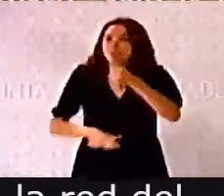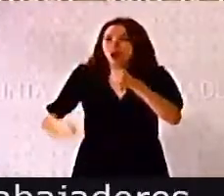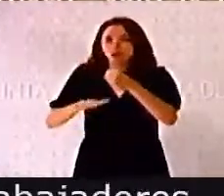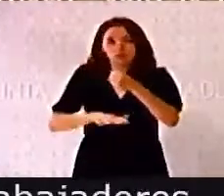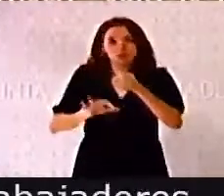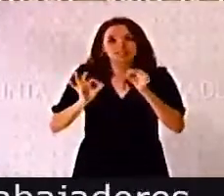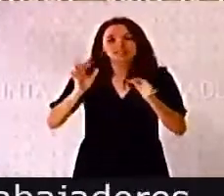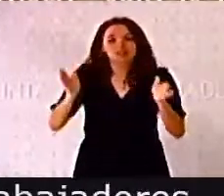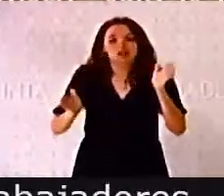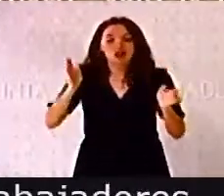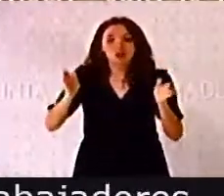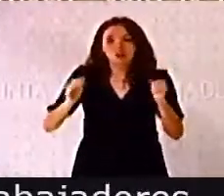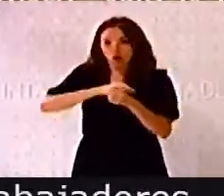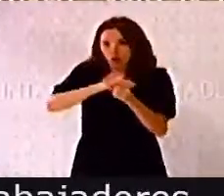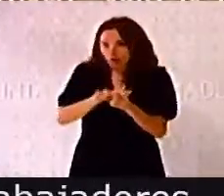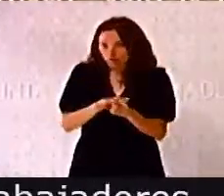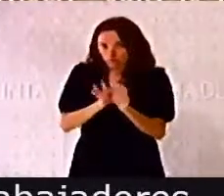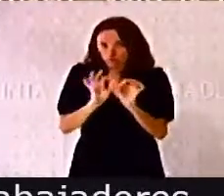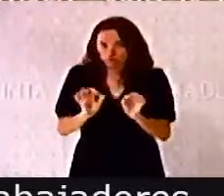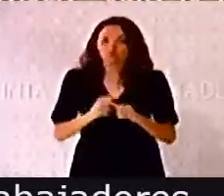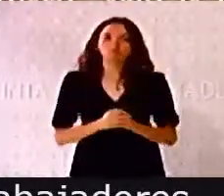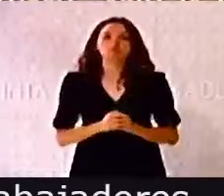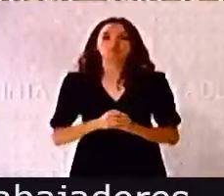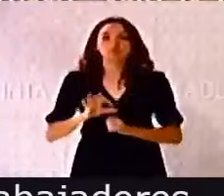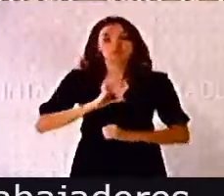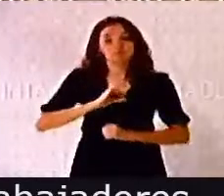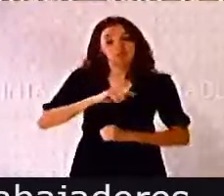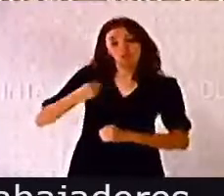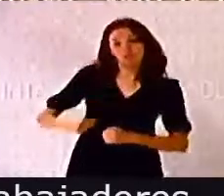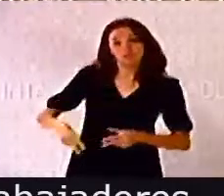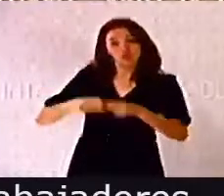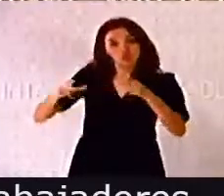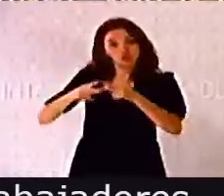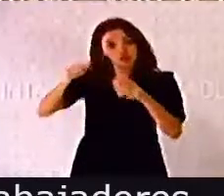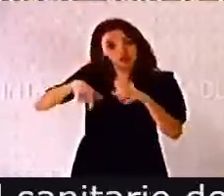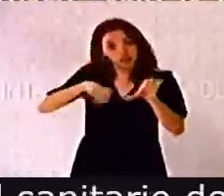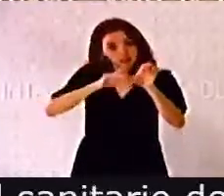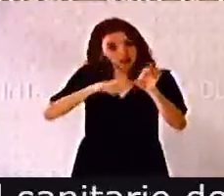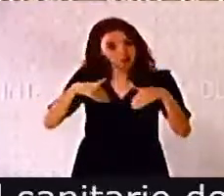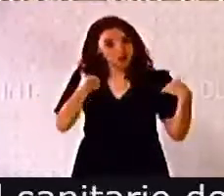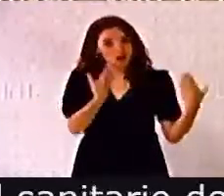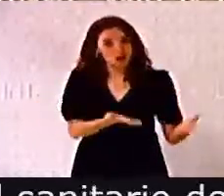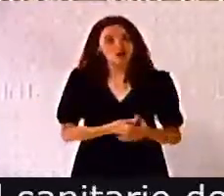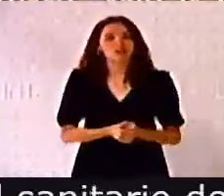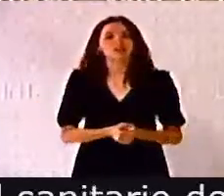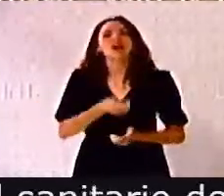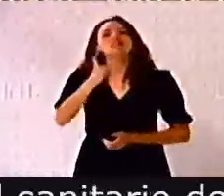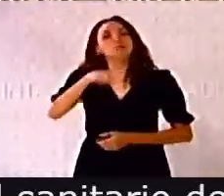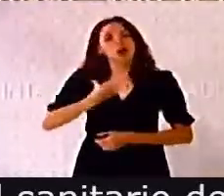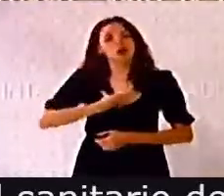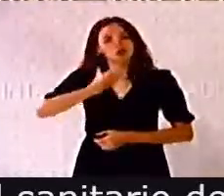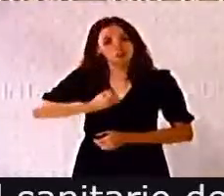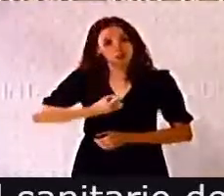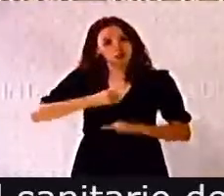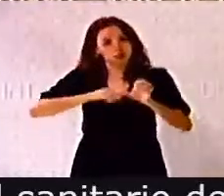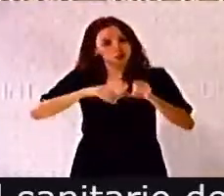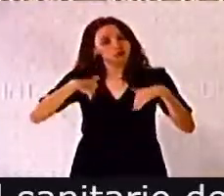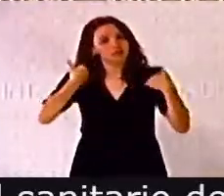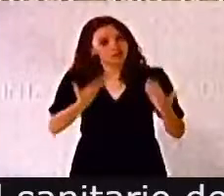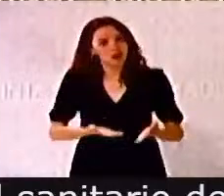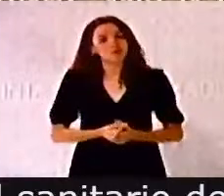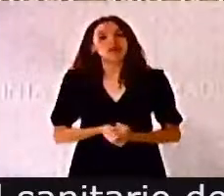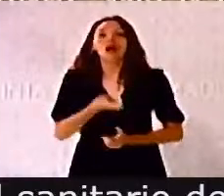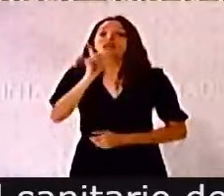COVID-19. Medalla al personal sanitario y sociosanitario de Extremadura. Medalla a los ayuntamientos de Extremadura. Medalla a